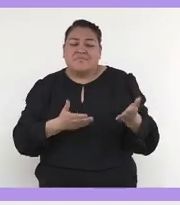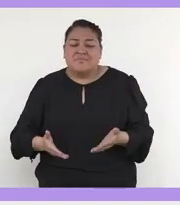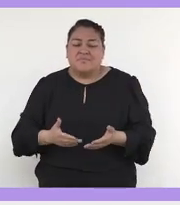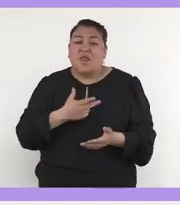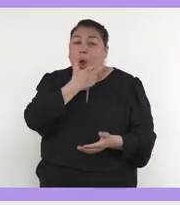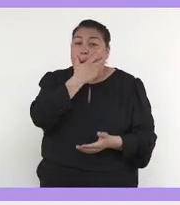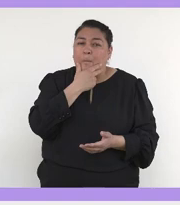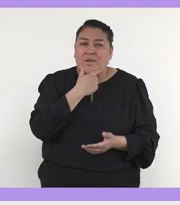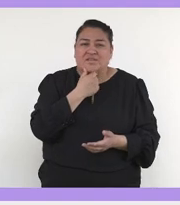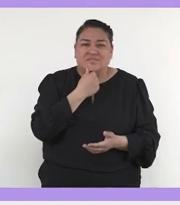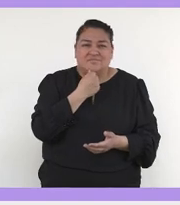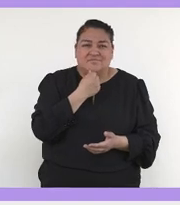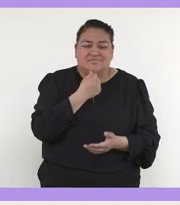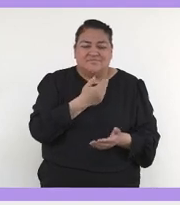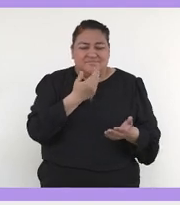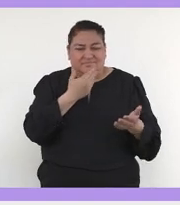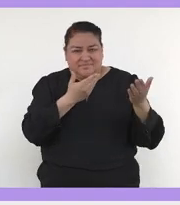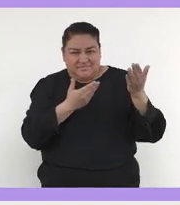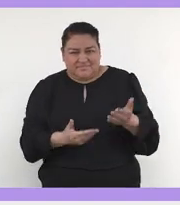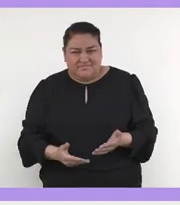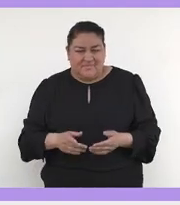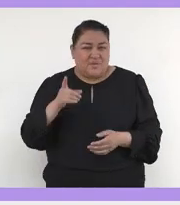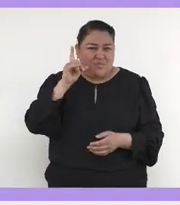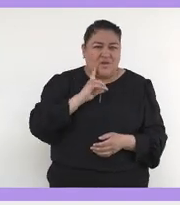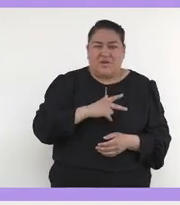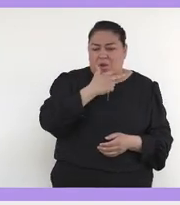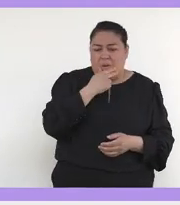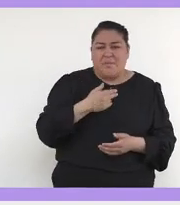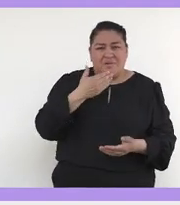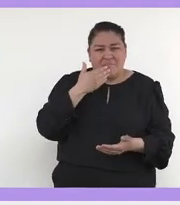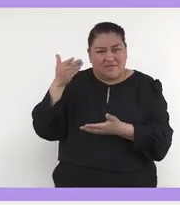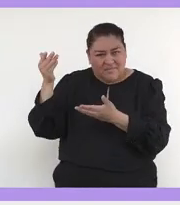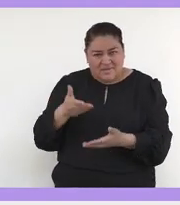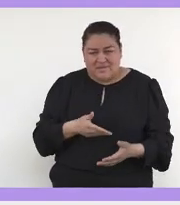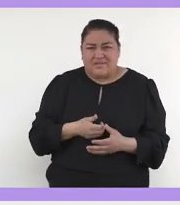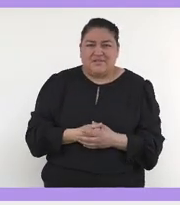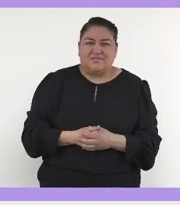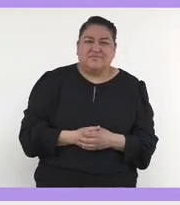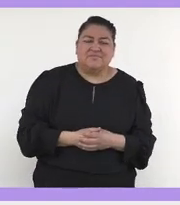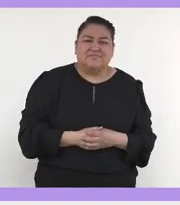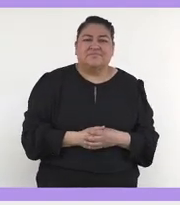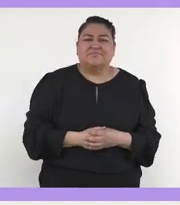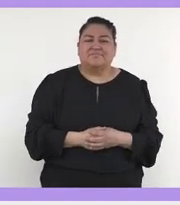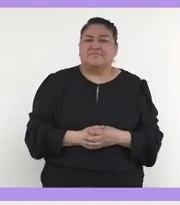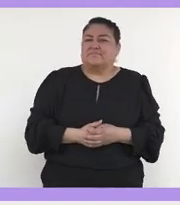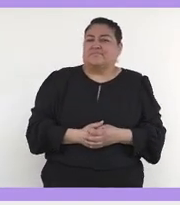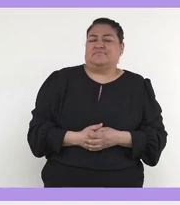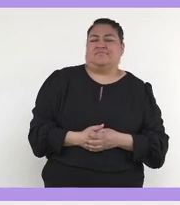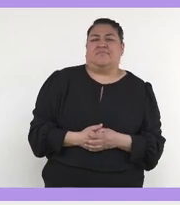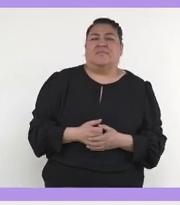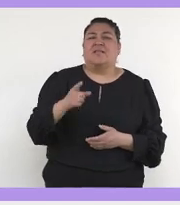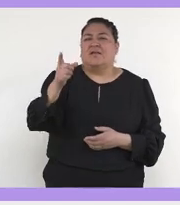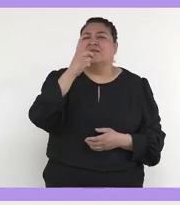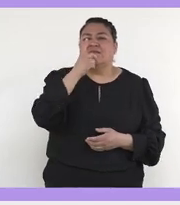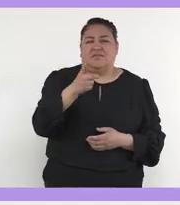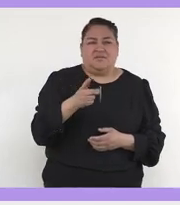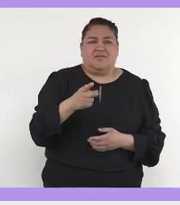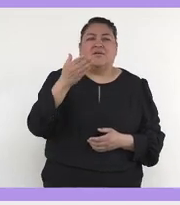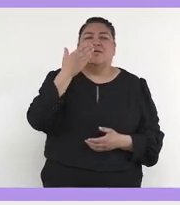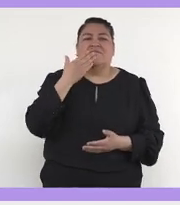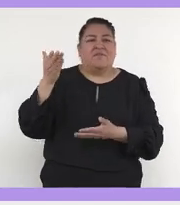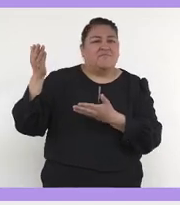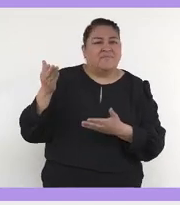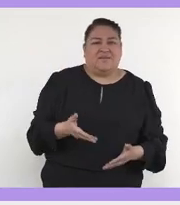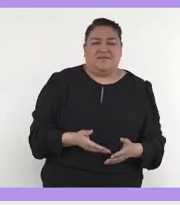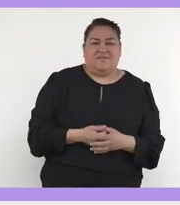bienvenidos o bienvenidos y bienvenidas Cuál fue la opción que usaron no sé bienvenidos Ahí está bueno